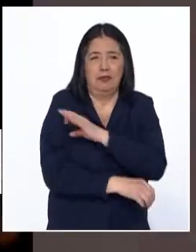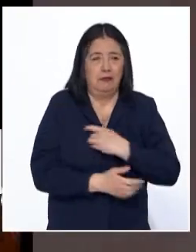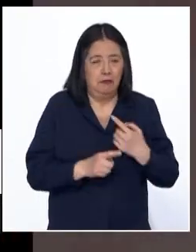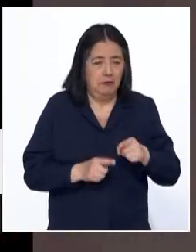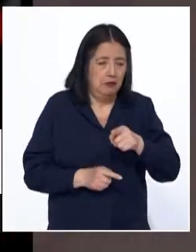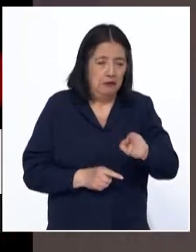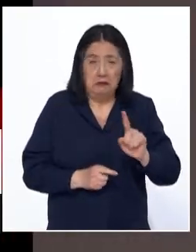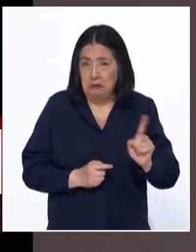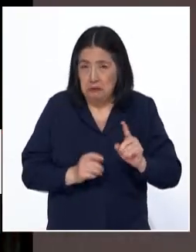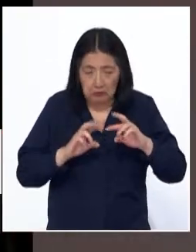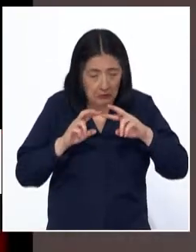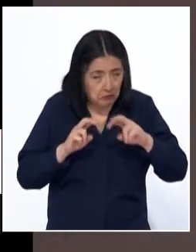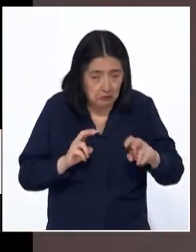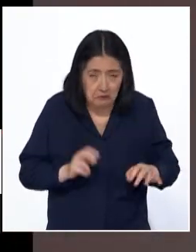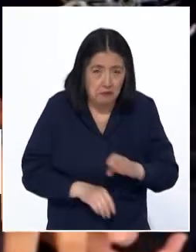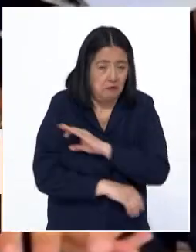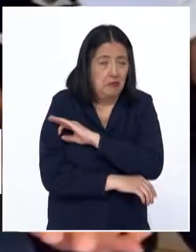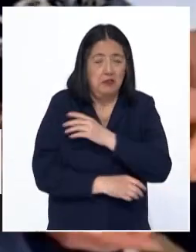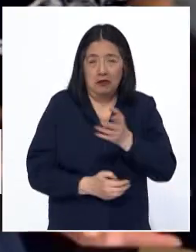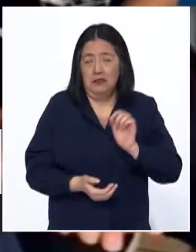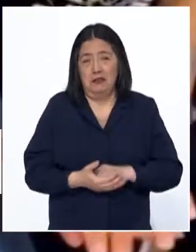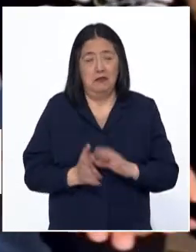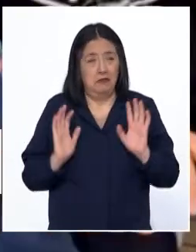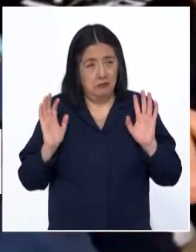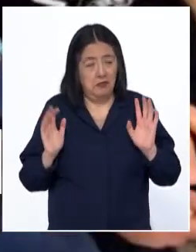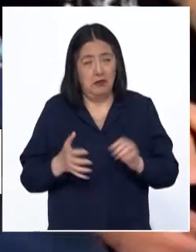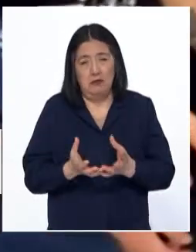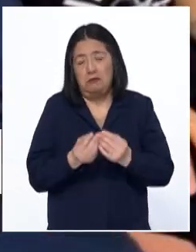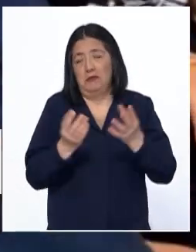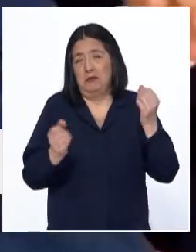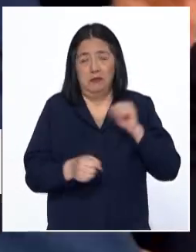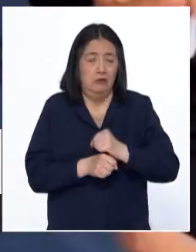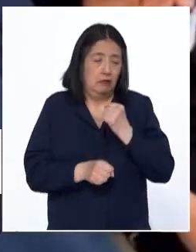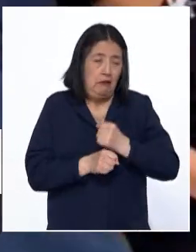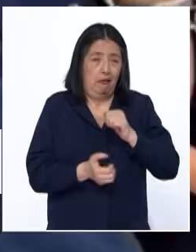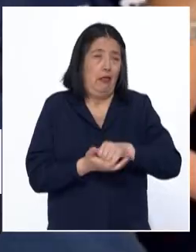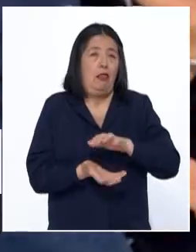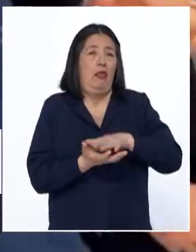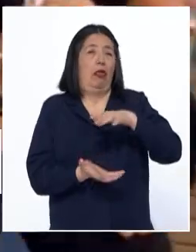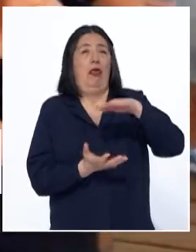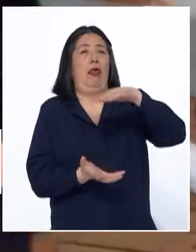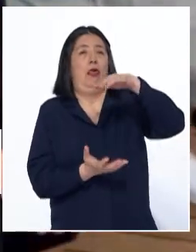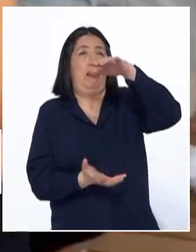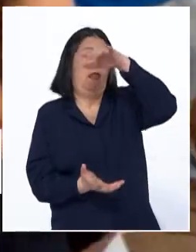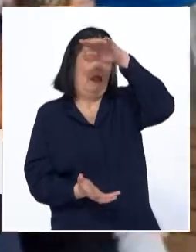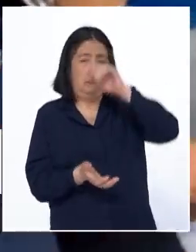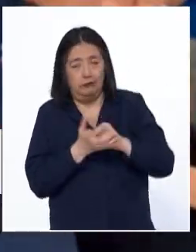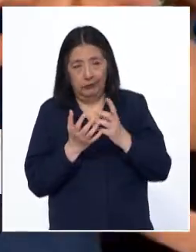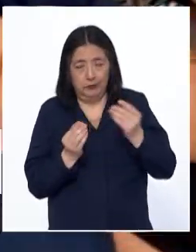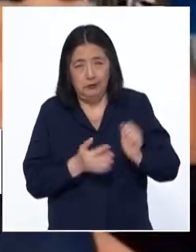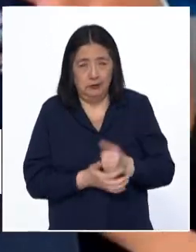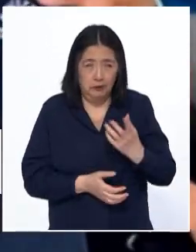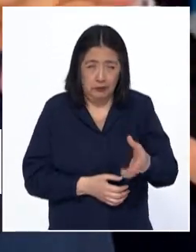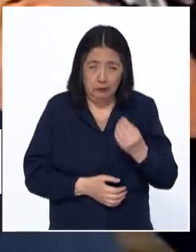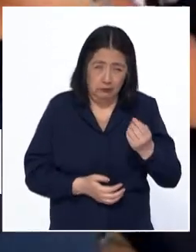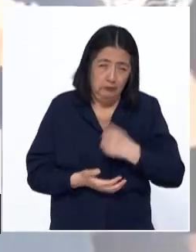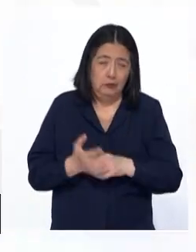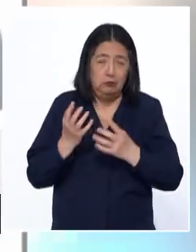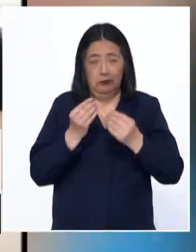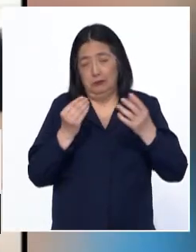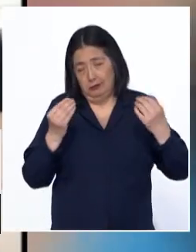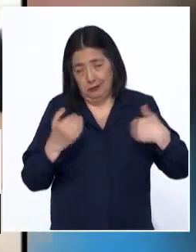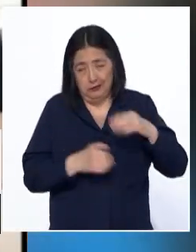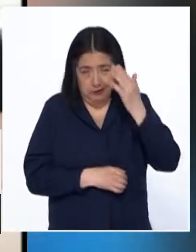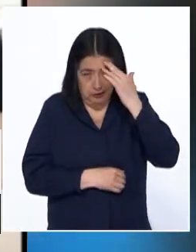fiscal no va a investigar, el fiscal va a estar lleno de chamba, va a estar desbordado de trabajo por la carga procesal